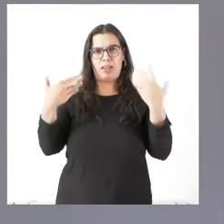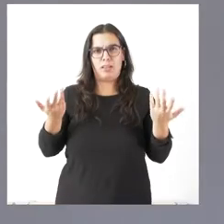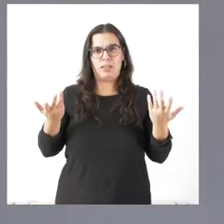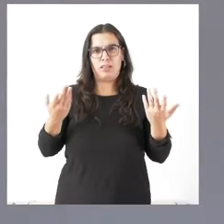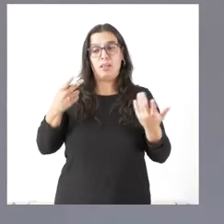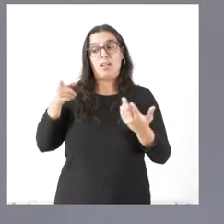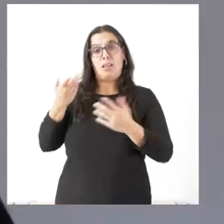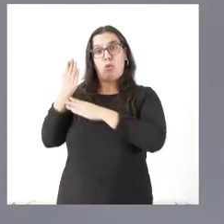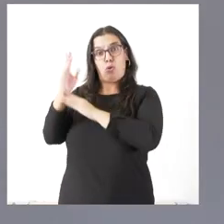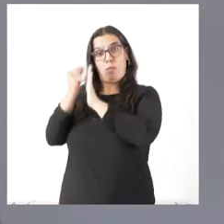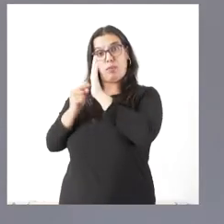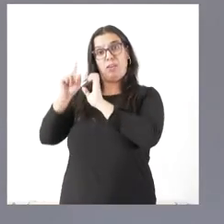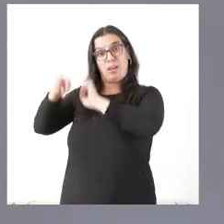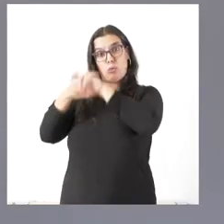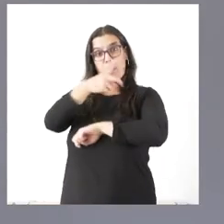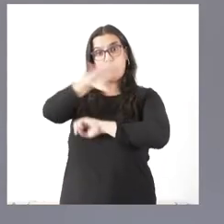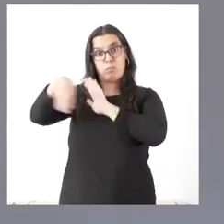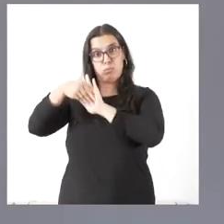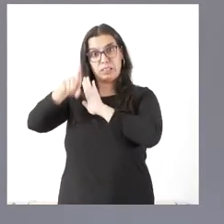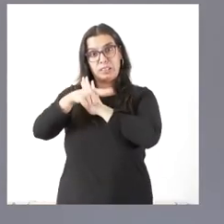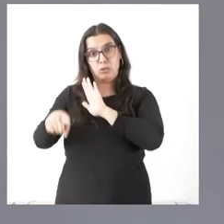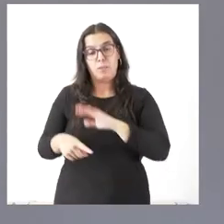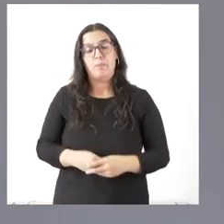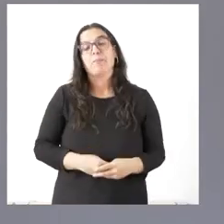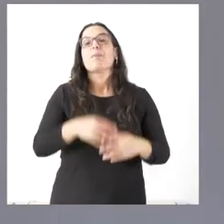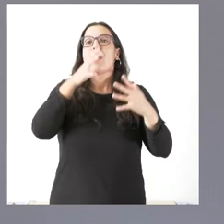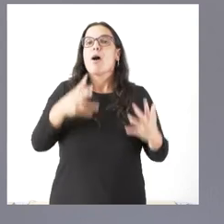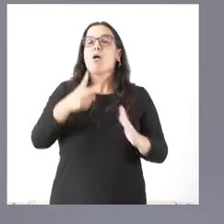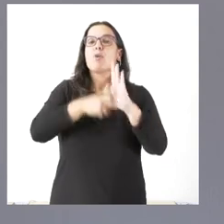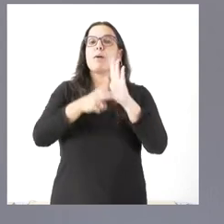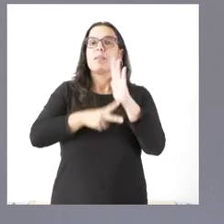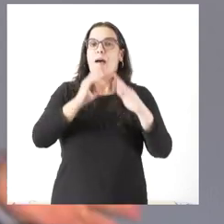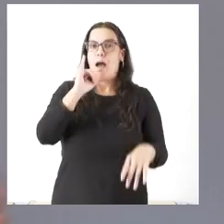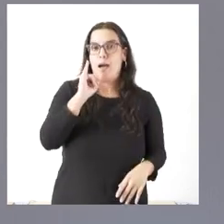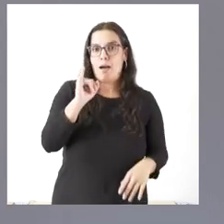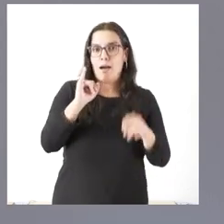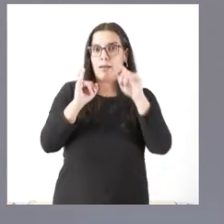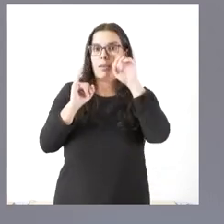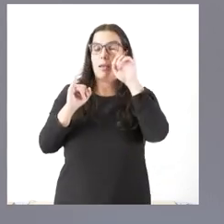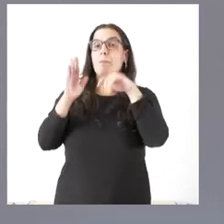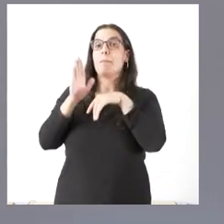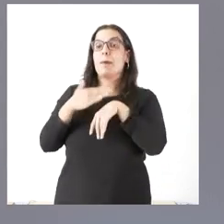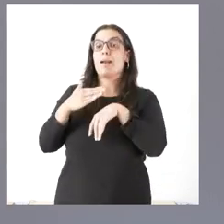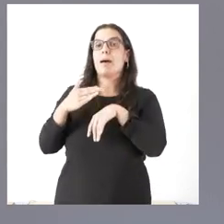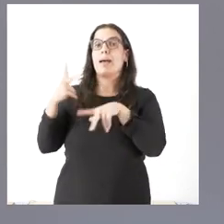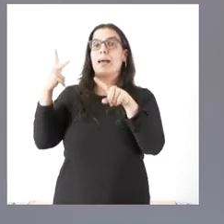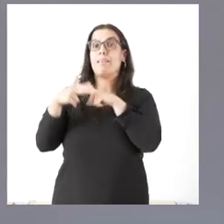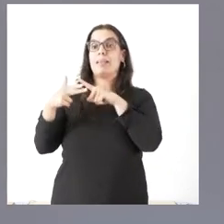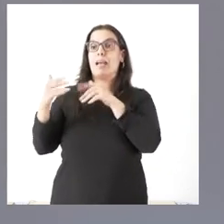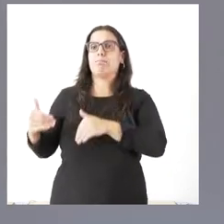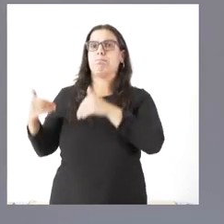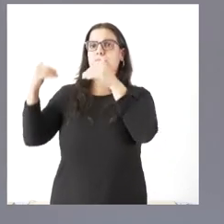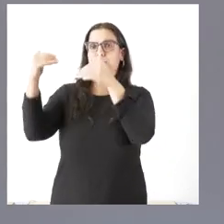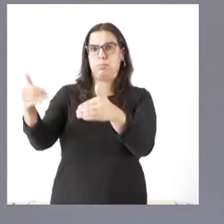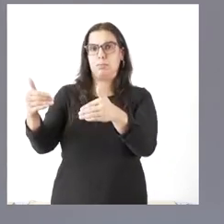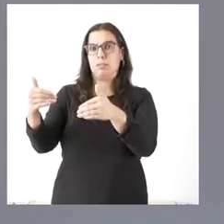hay una normativa que actualmente está vigente y se modificó para impedir la prórroga de las centrales nucleares y, por tanto, nosotros lo